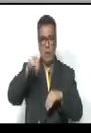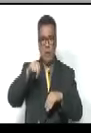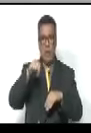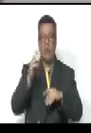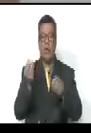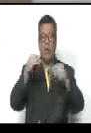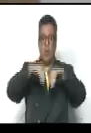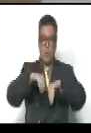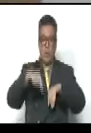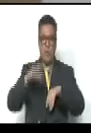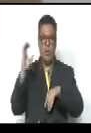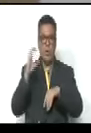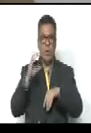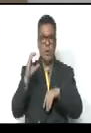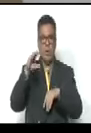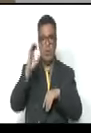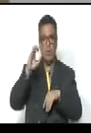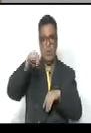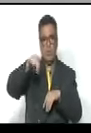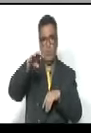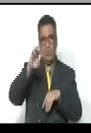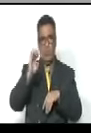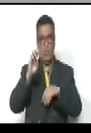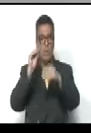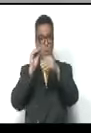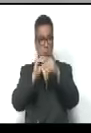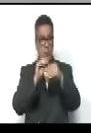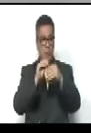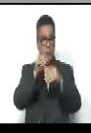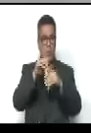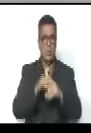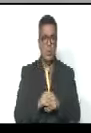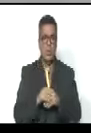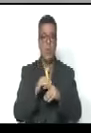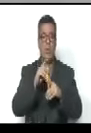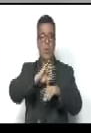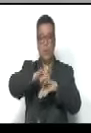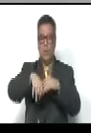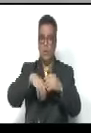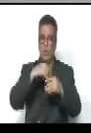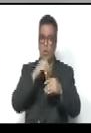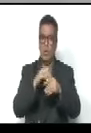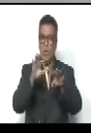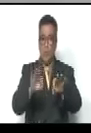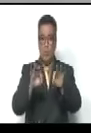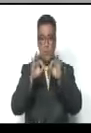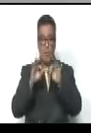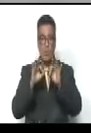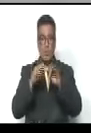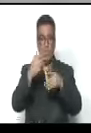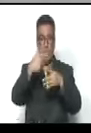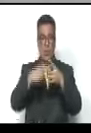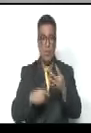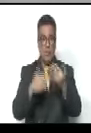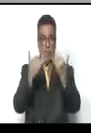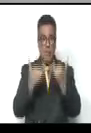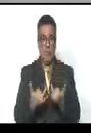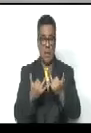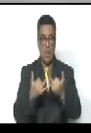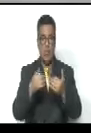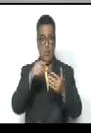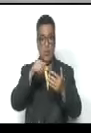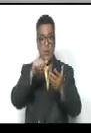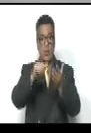Caracas. El Consejo Nacional Electoral ha convocado a una jornada especial de actualización del